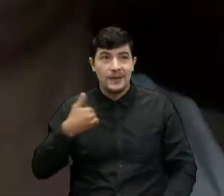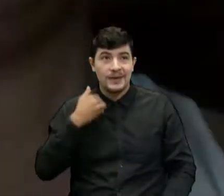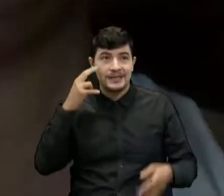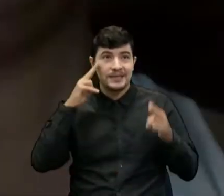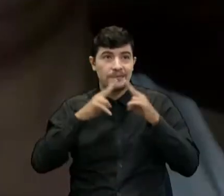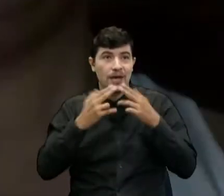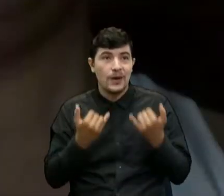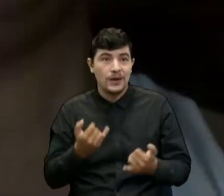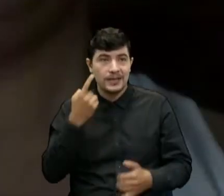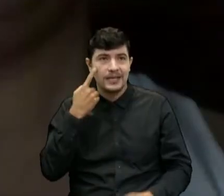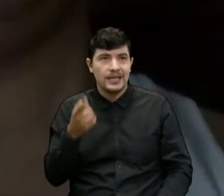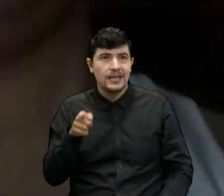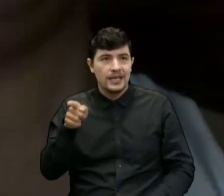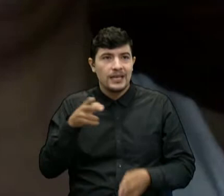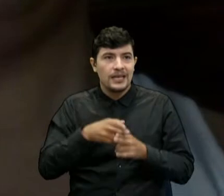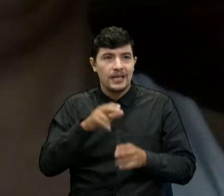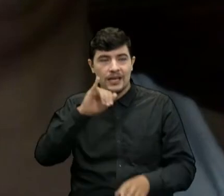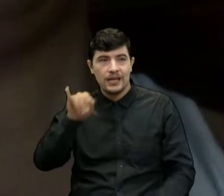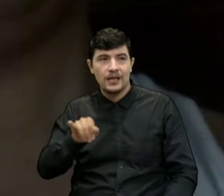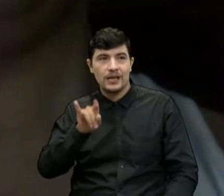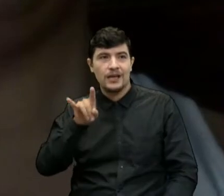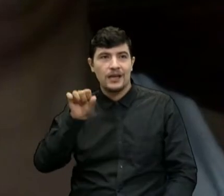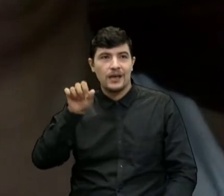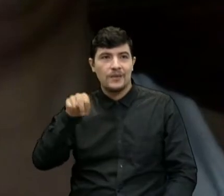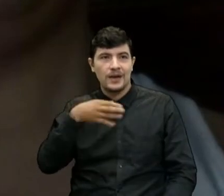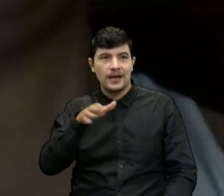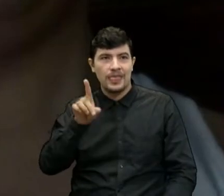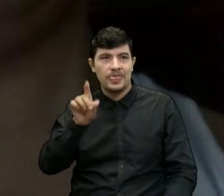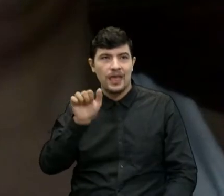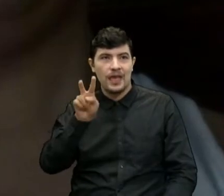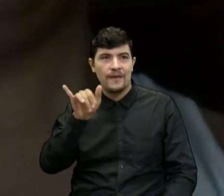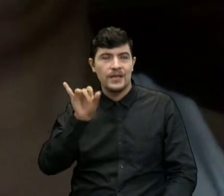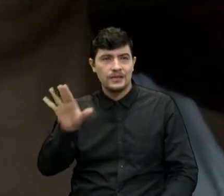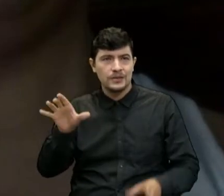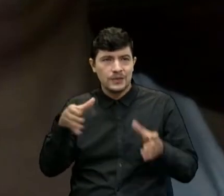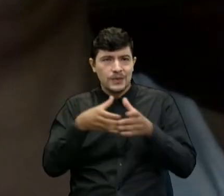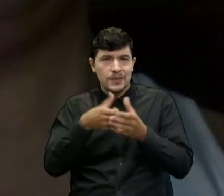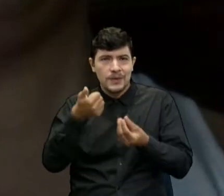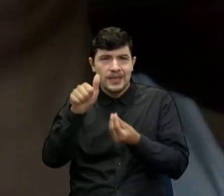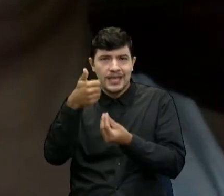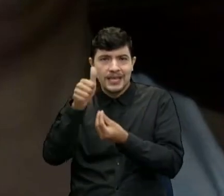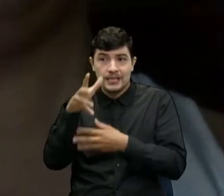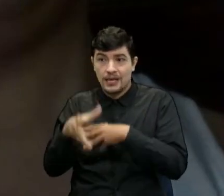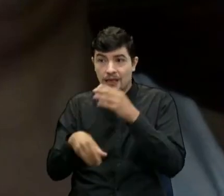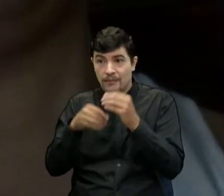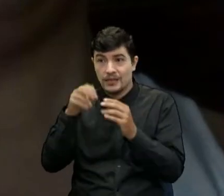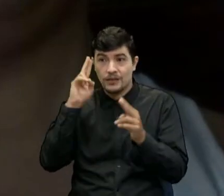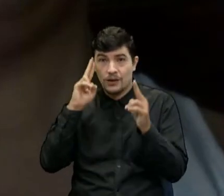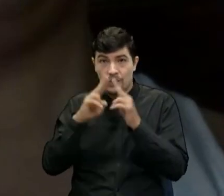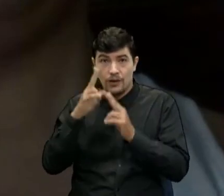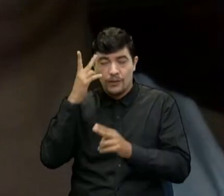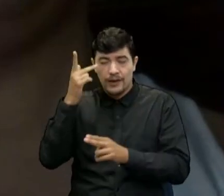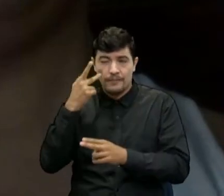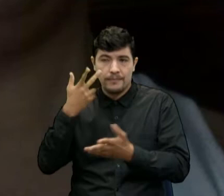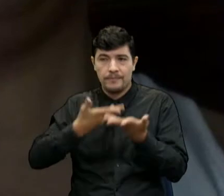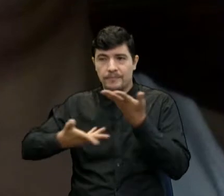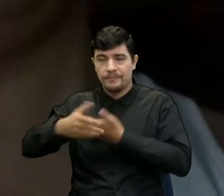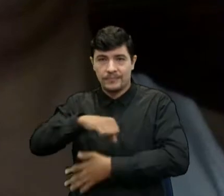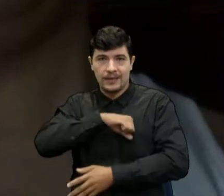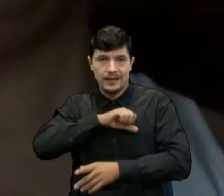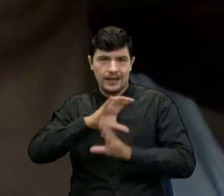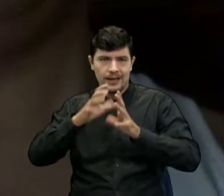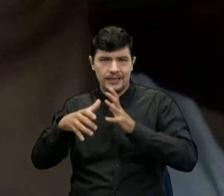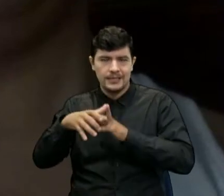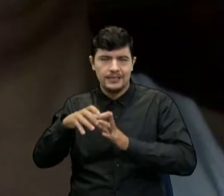conectado El día de hoy Él se llama Juan Daví Gómez Del grado décimo Y está pues Obviamente Parchando con la clase De ciencias